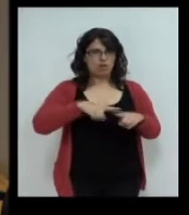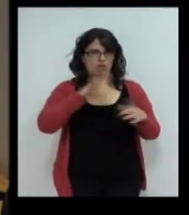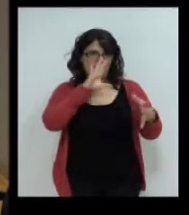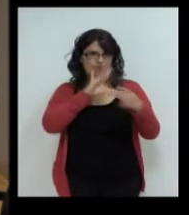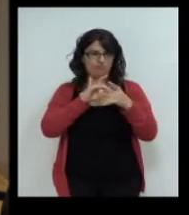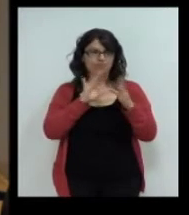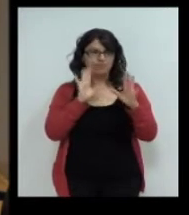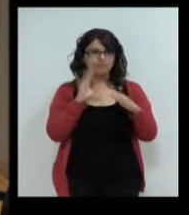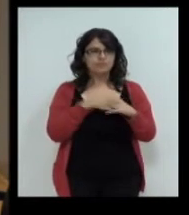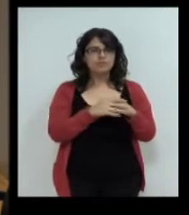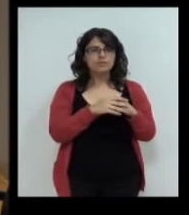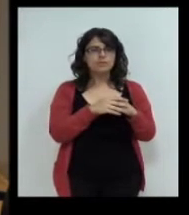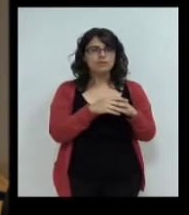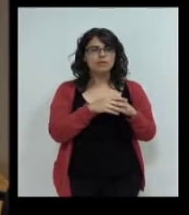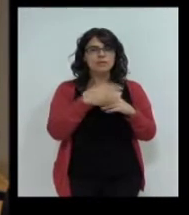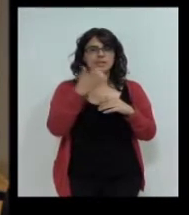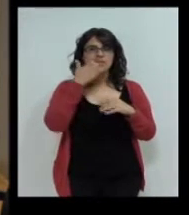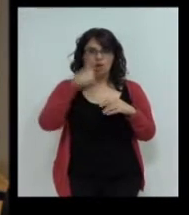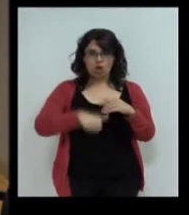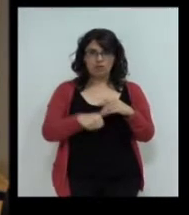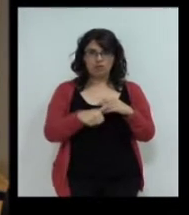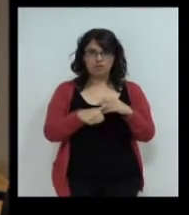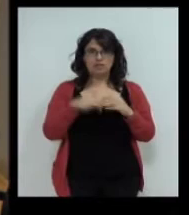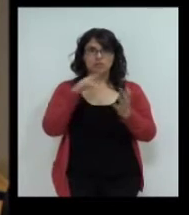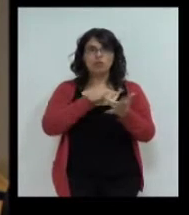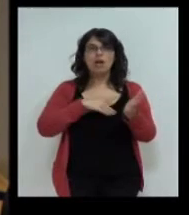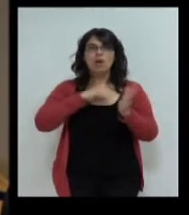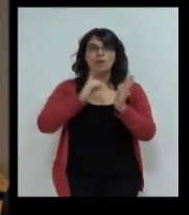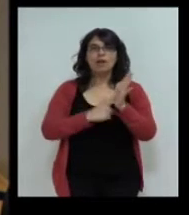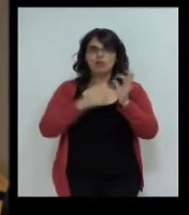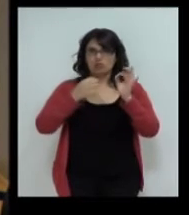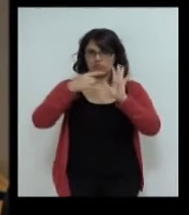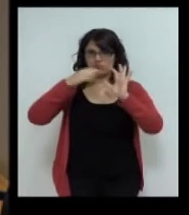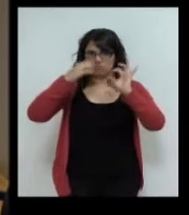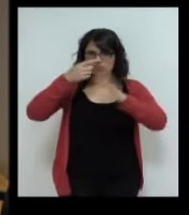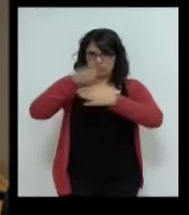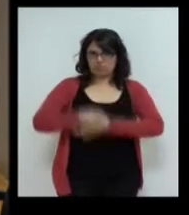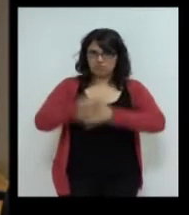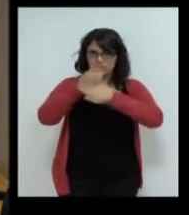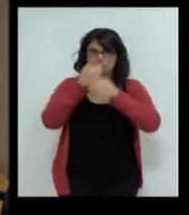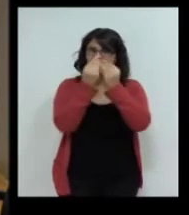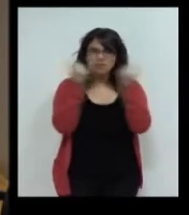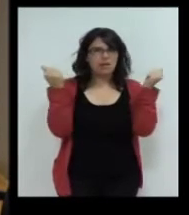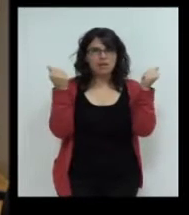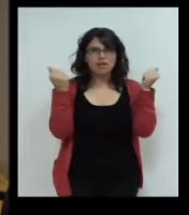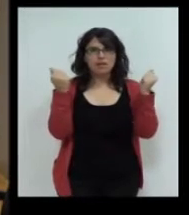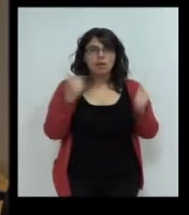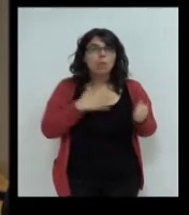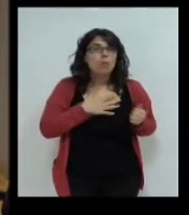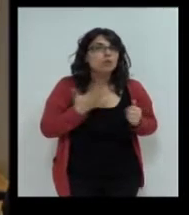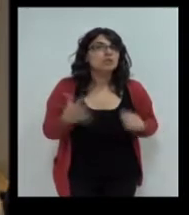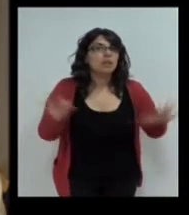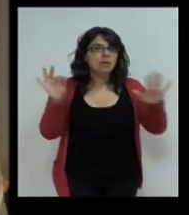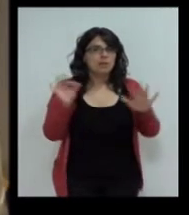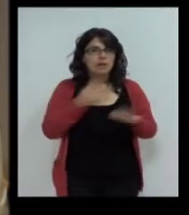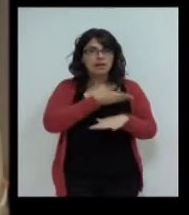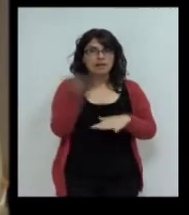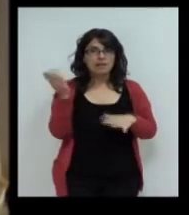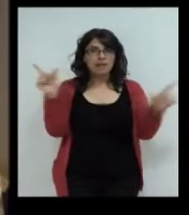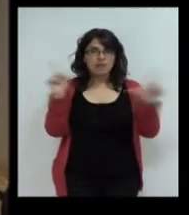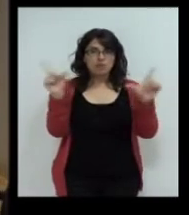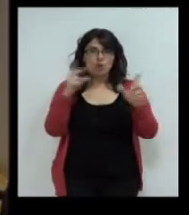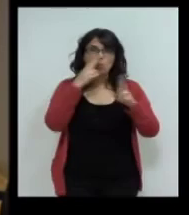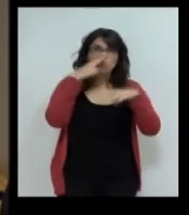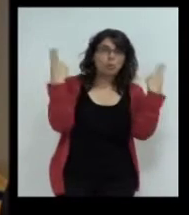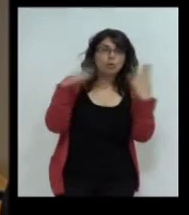comentaba, si hoy desaparecieran las obligaciones por ley, muy probablemente los operadores de televisión, ya no públicos,